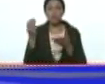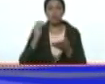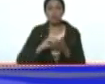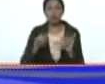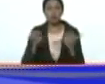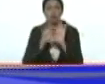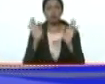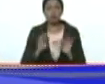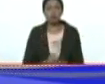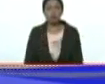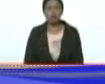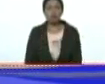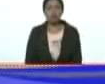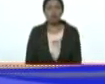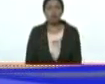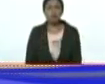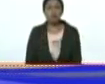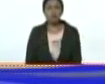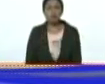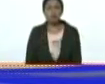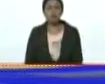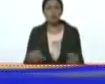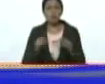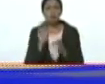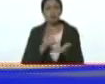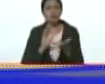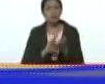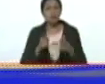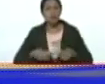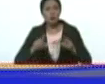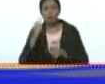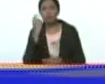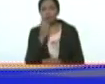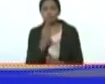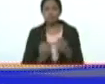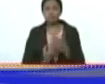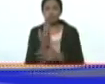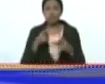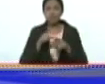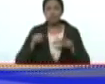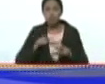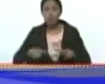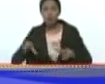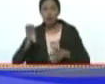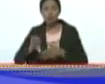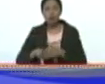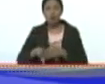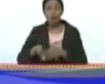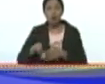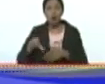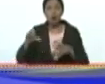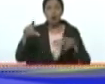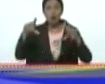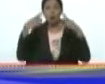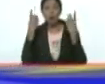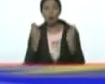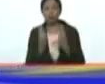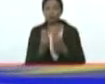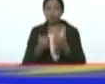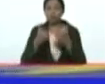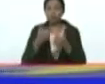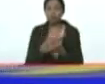Milagro, relanzando este centro oftalmológico fundamental aquí en el estado de La Guaira. Estamos aquí bien